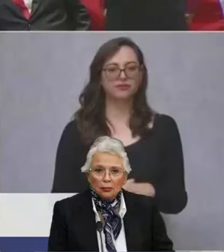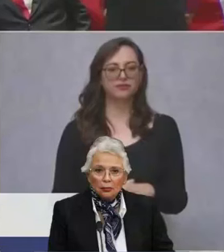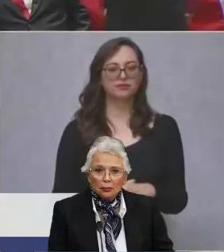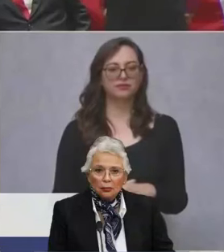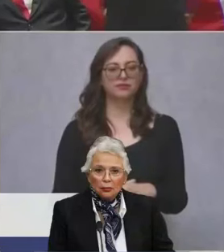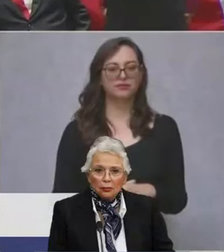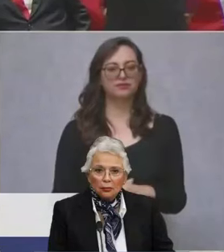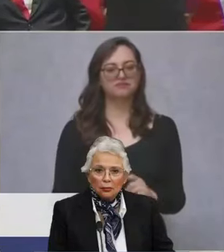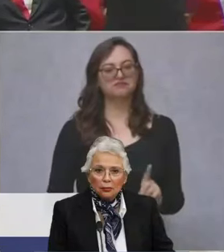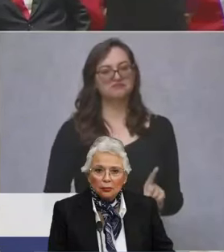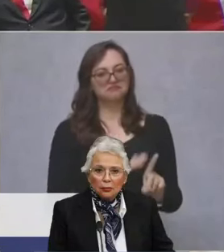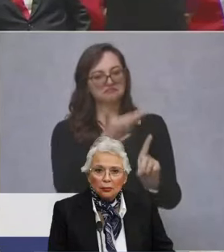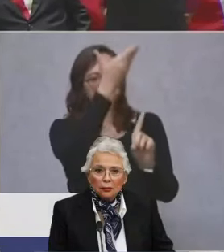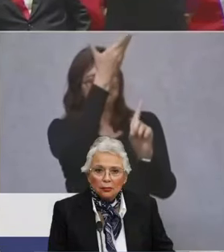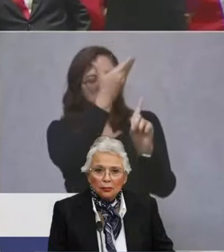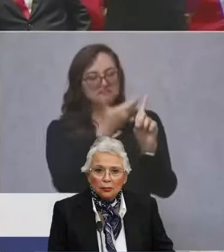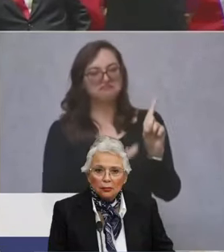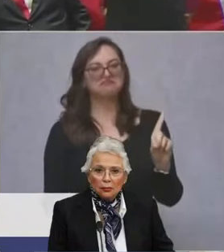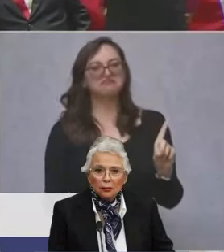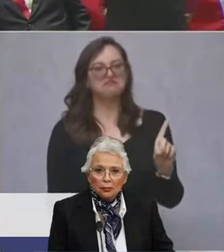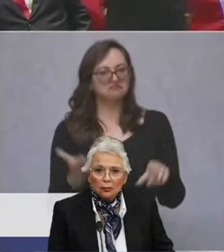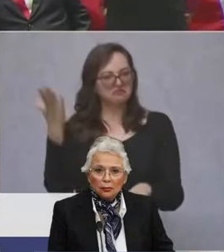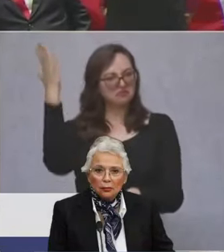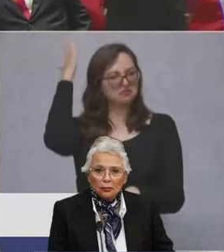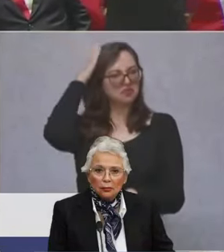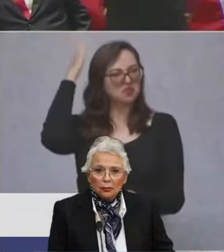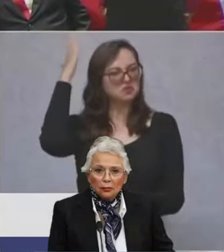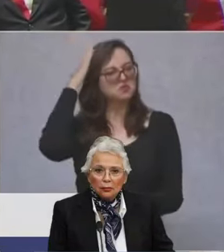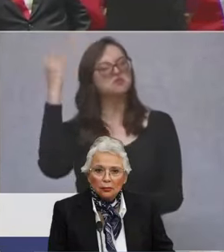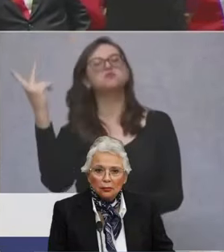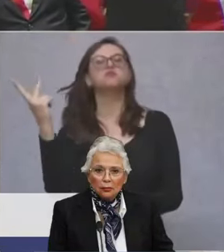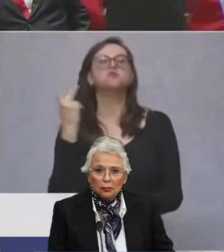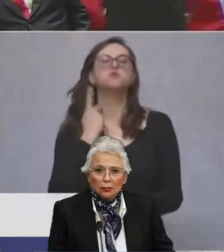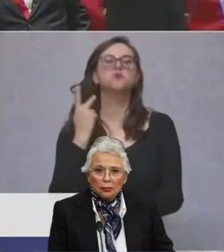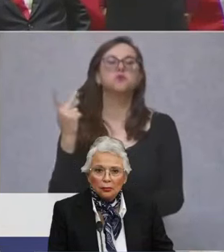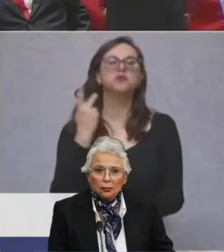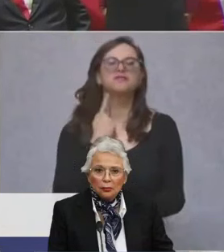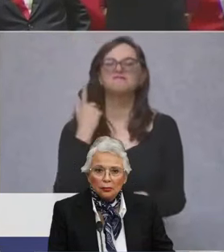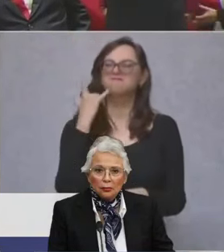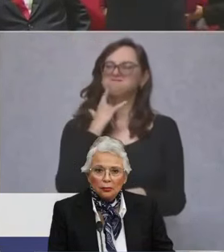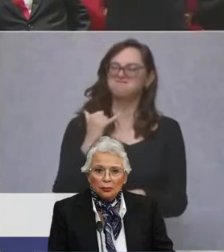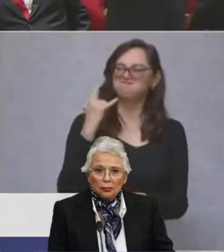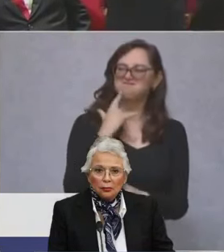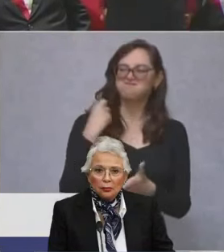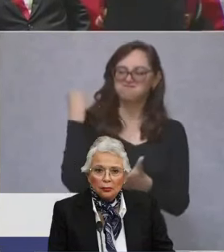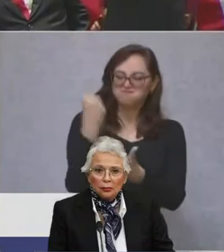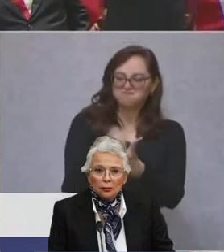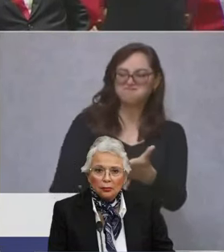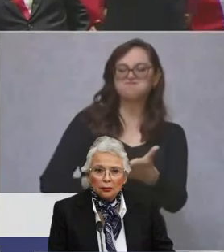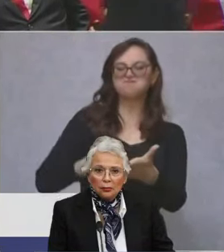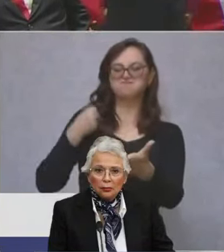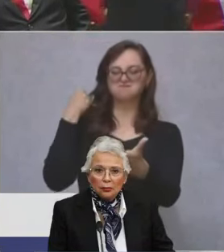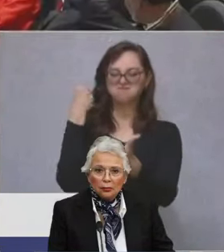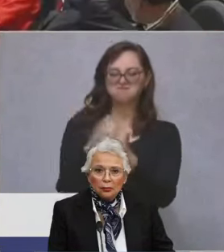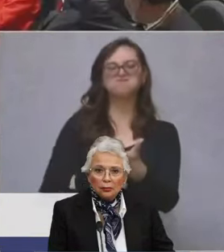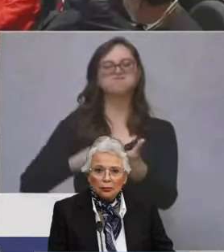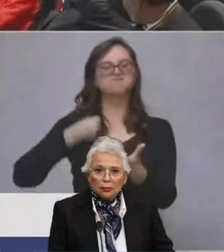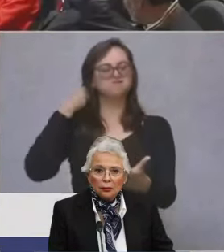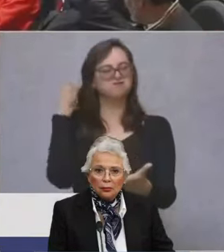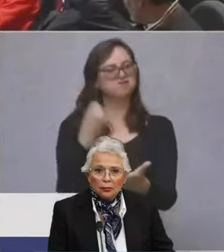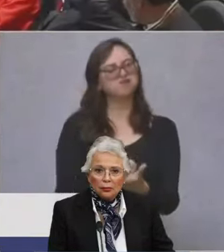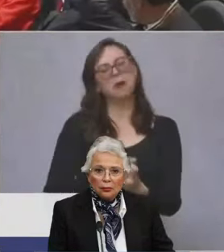presentar. Pero además de eso, de los derechos y libertades de las mujeres, pues creo que hay que avanzar en los temas